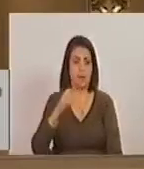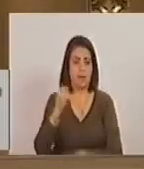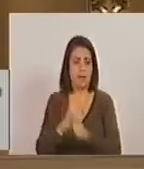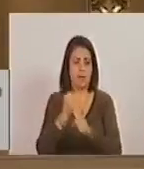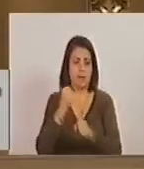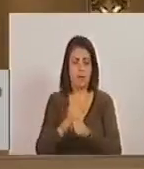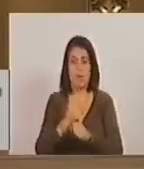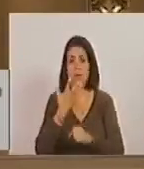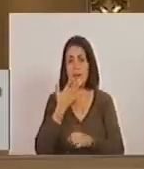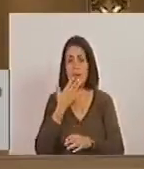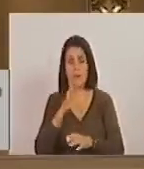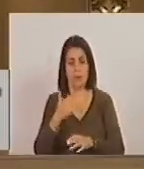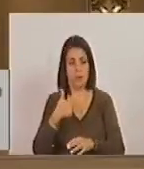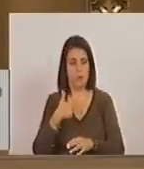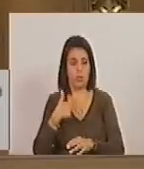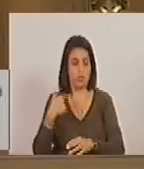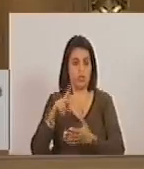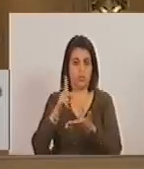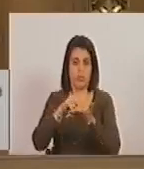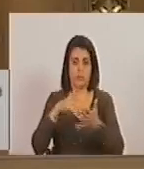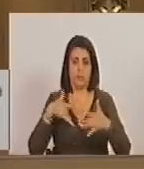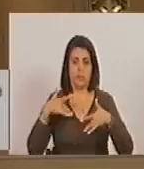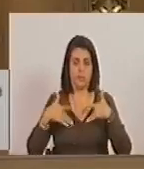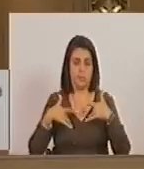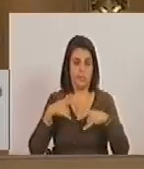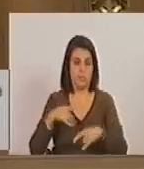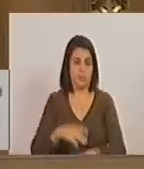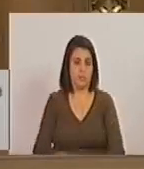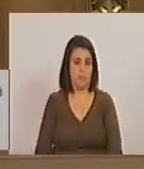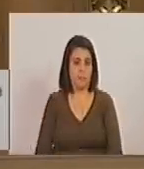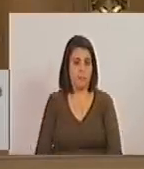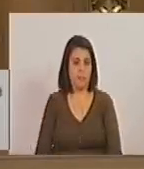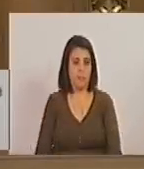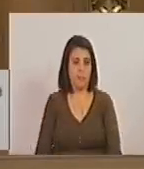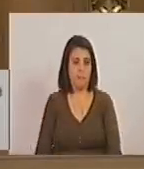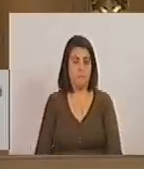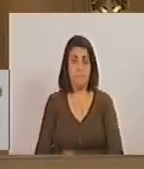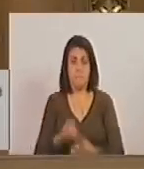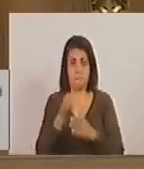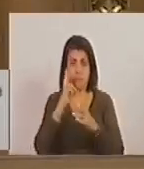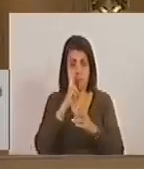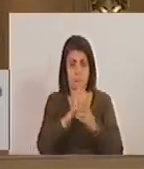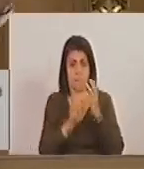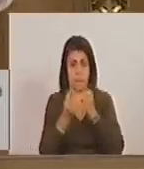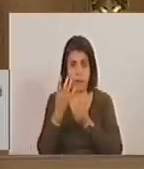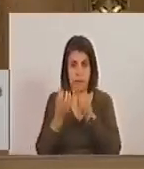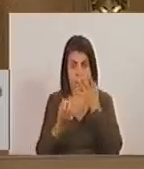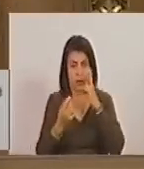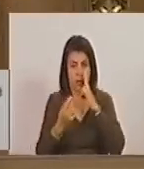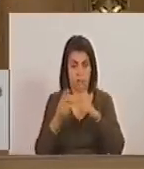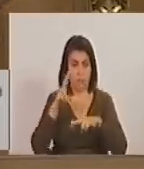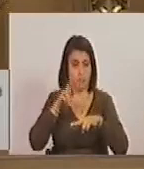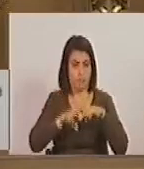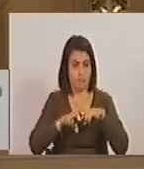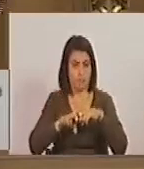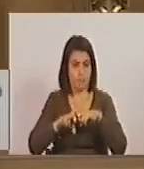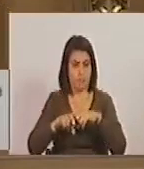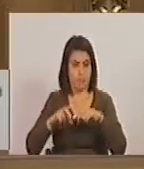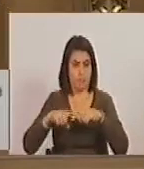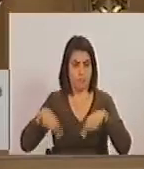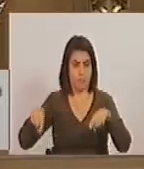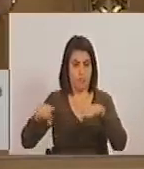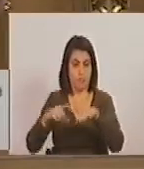con ejemplos. Yo estuve en un evento en Miraflores. Me senté en un espacio que